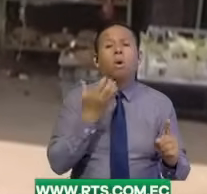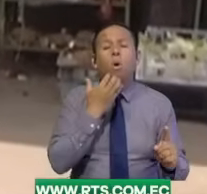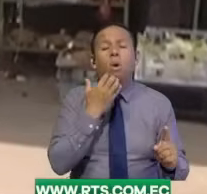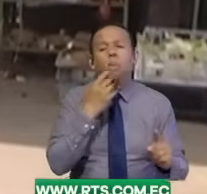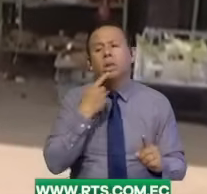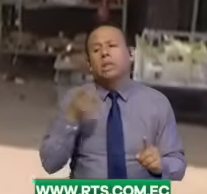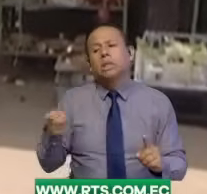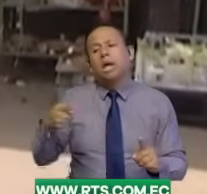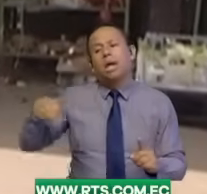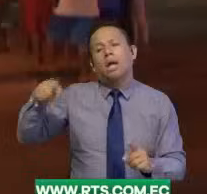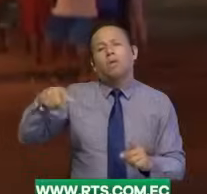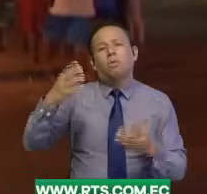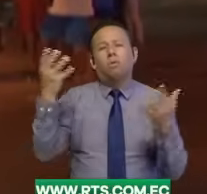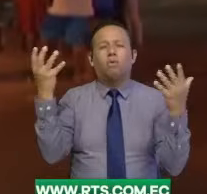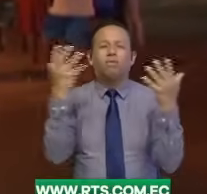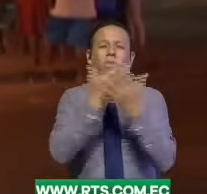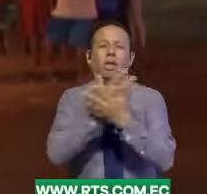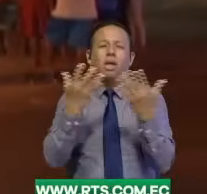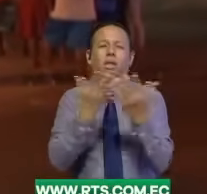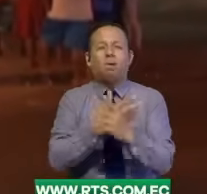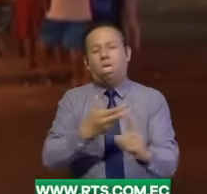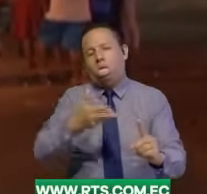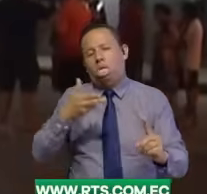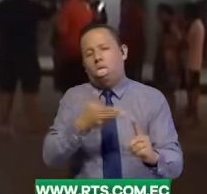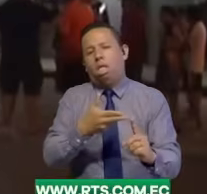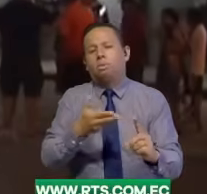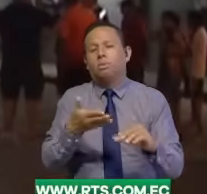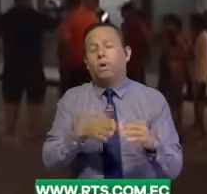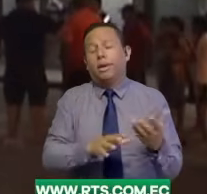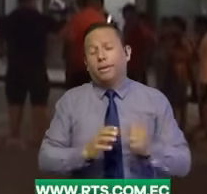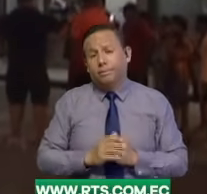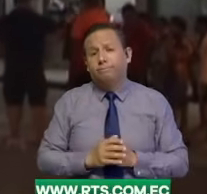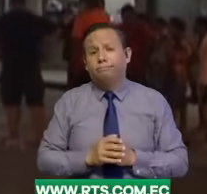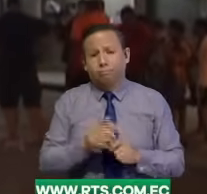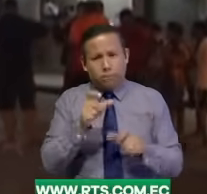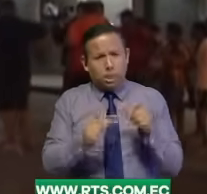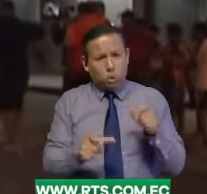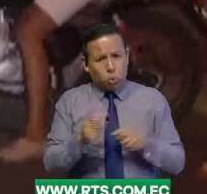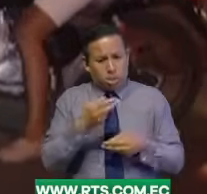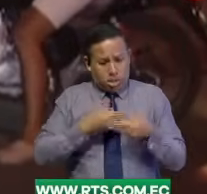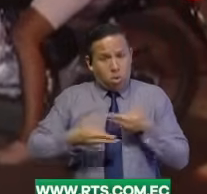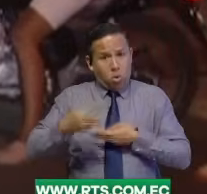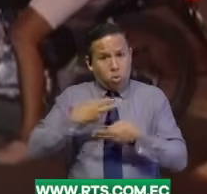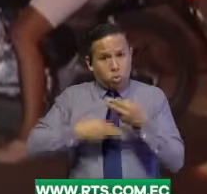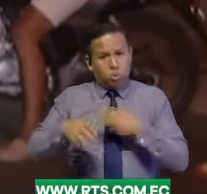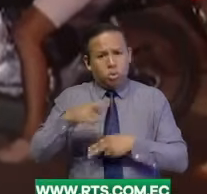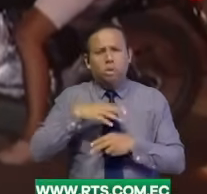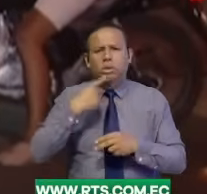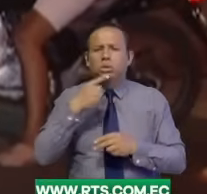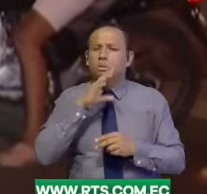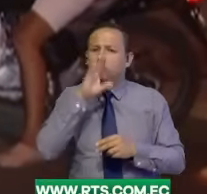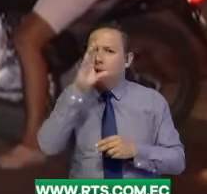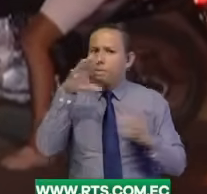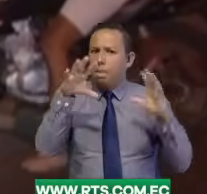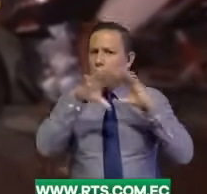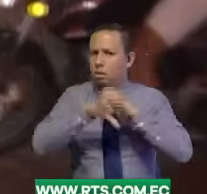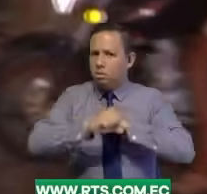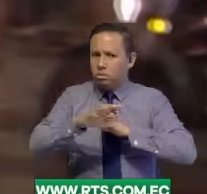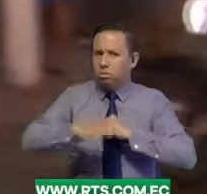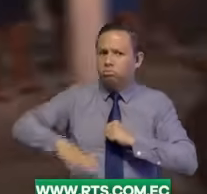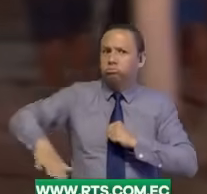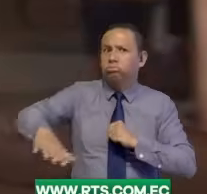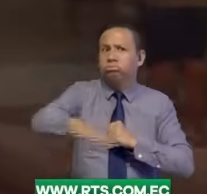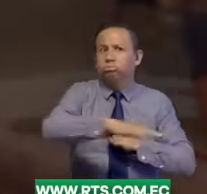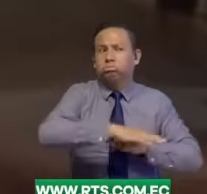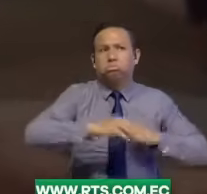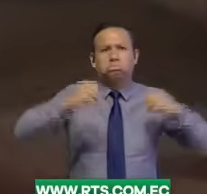le han confundido, dice. Comerciantes del mercado de Santa Teresita señalan que a esa hora el sector se torna oscuro por la falta